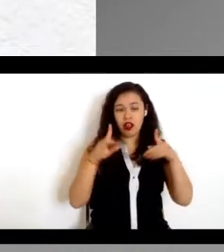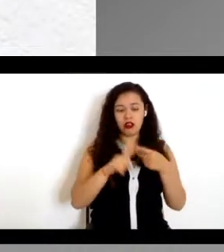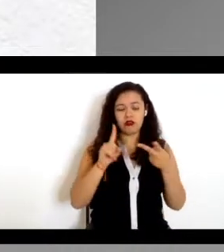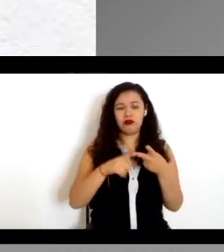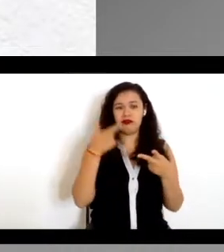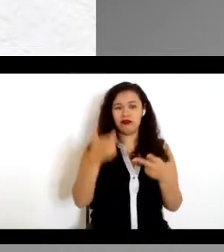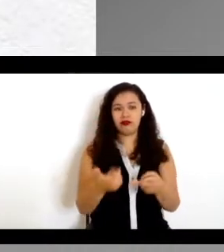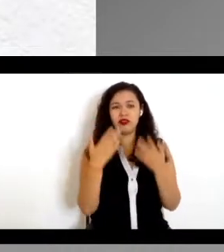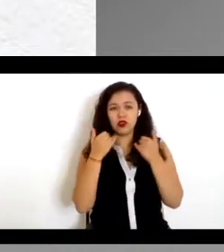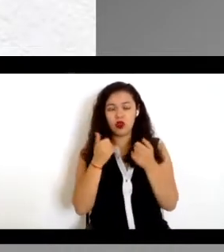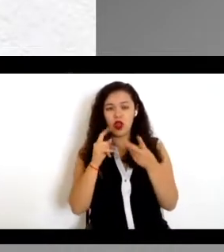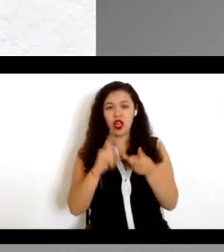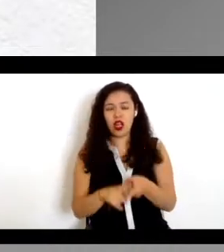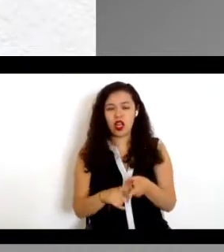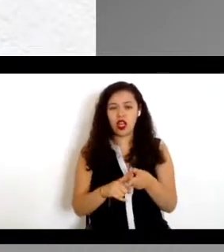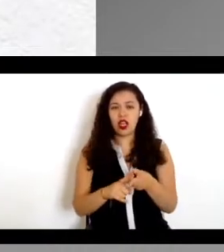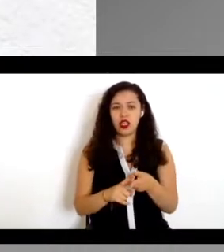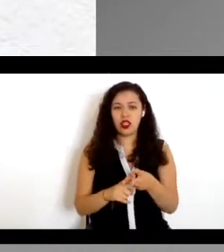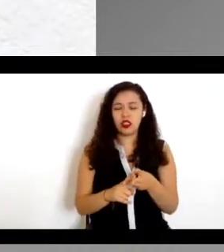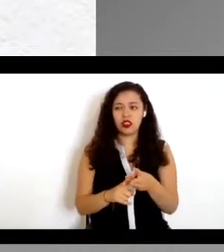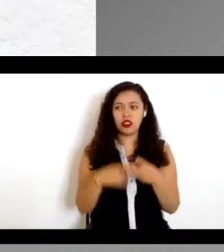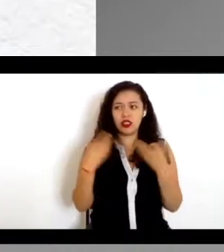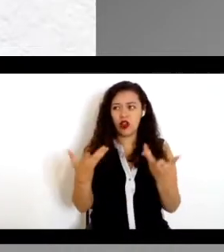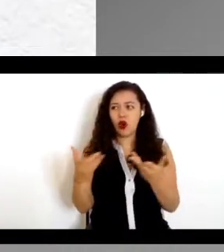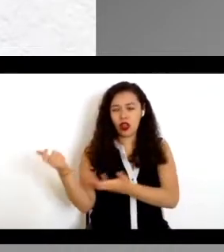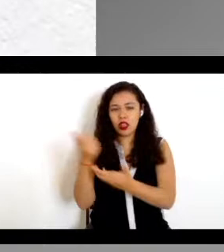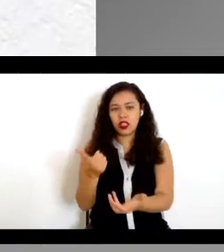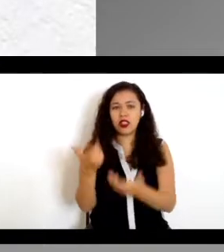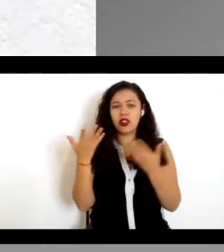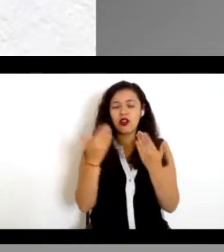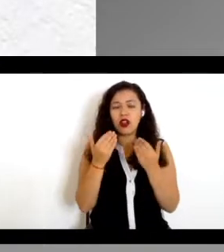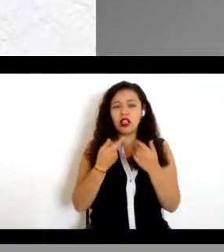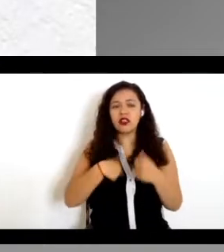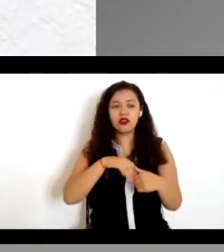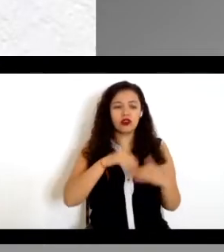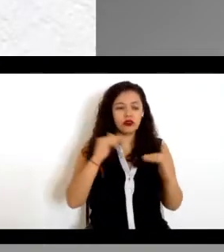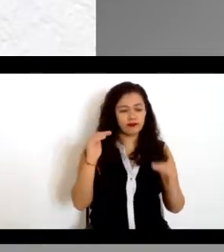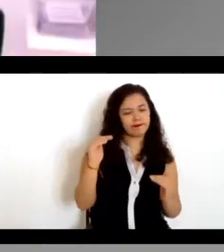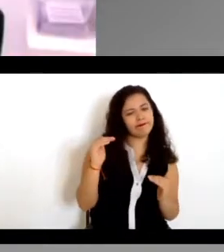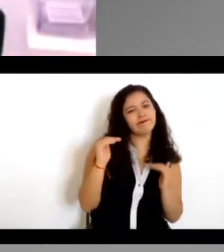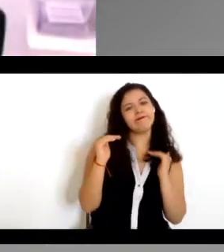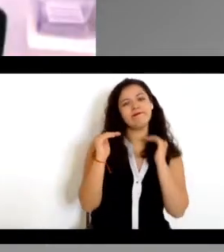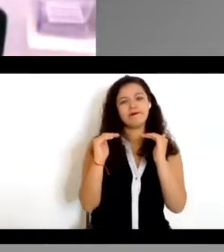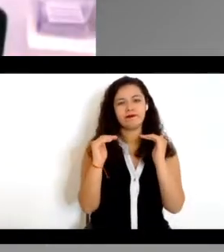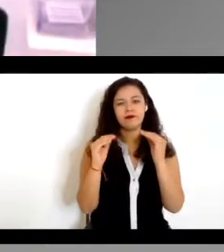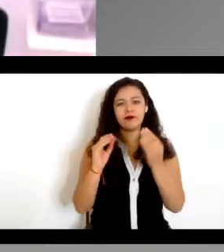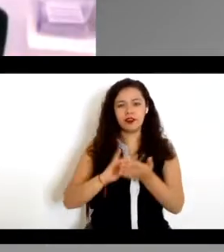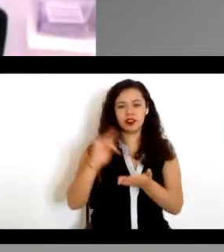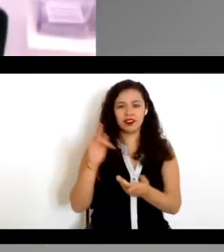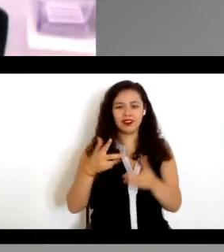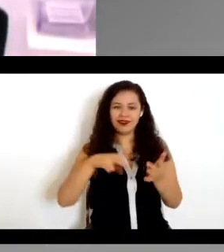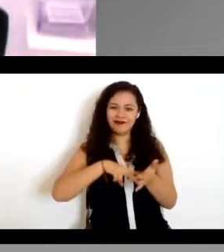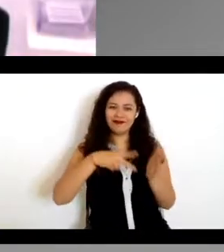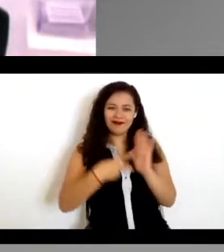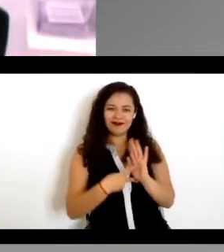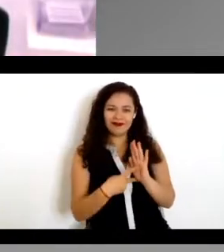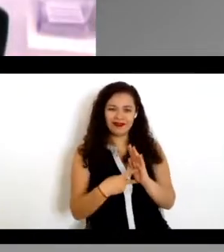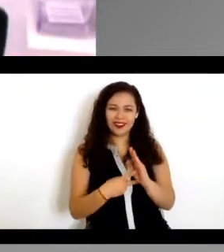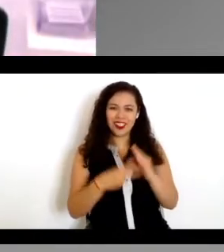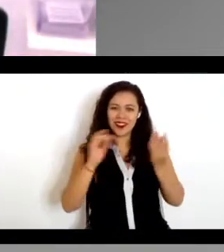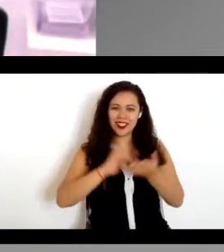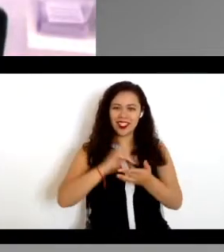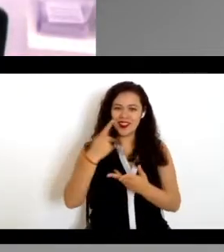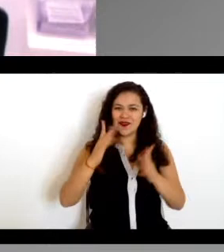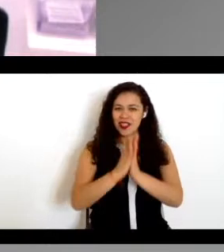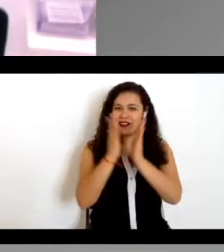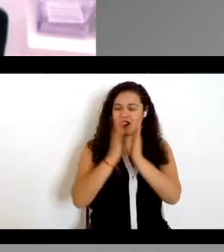no hay universidad si nosotros no estamos a la par. Muchas gracias. Muchas gracias, ingeniero. Le agradecemos su